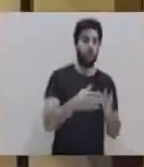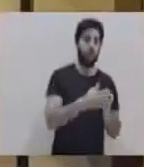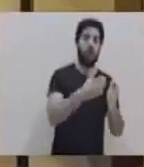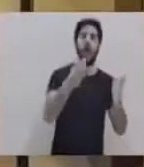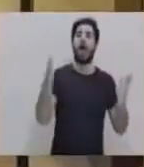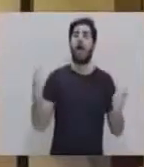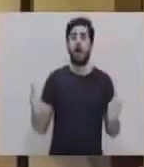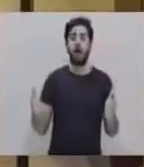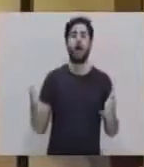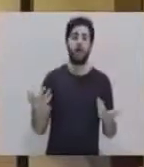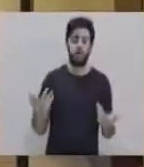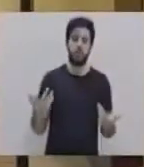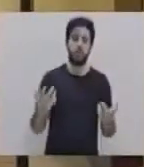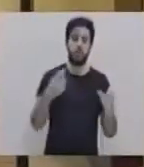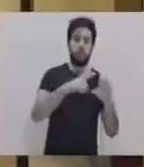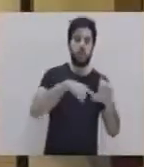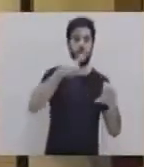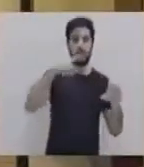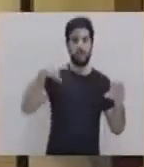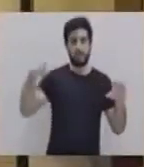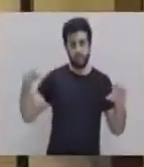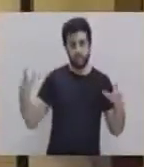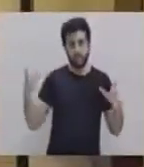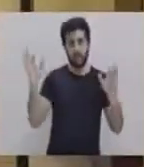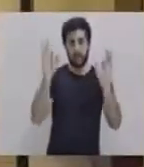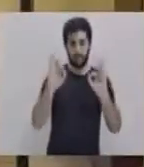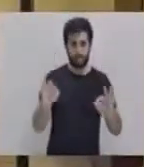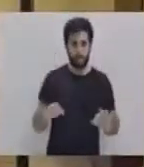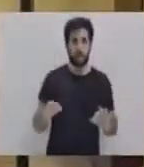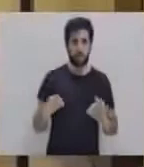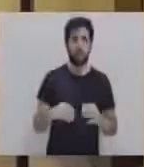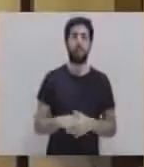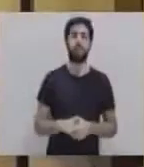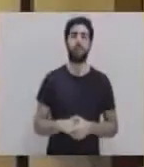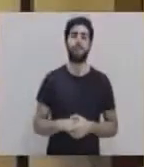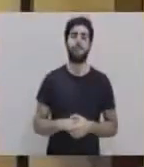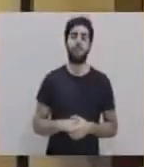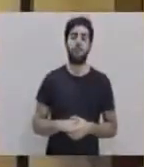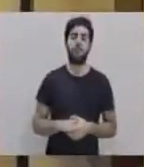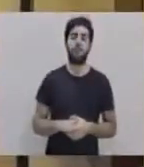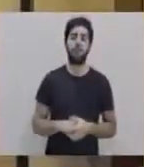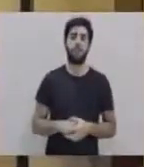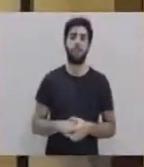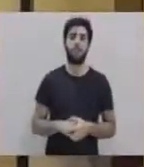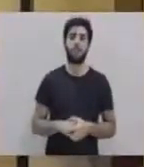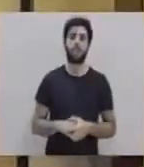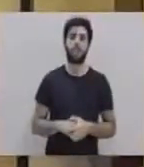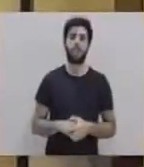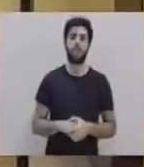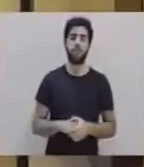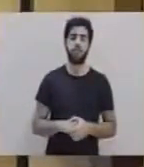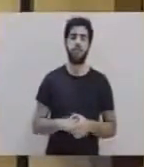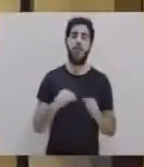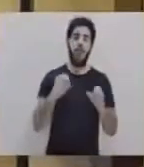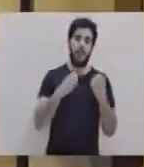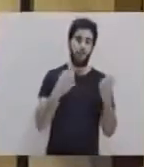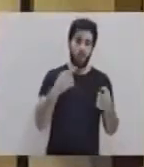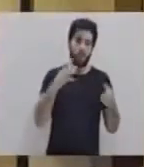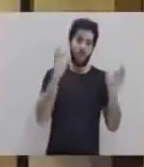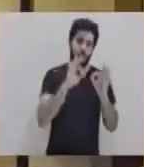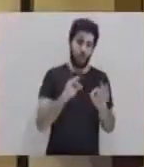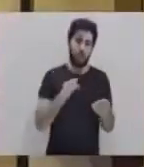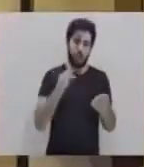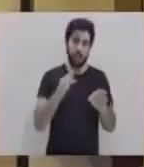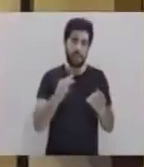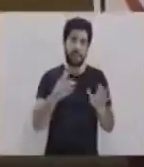clásico, ¿verdad? Más y basado en estadística, ¿verdad? Basado en estadísticas y algo certero en ciencia, ¿verdad? Entonces son